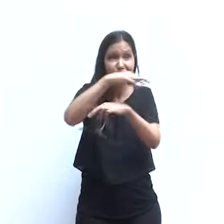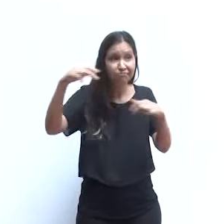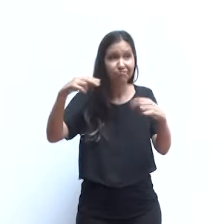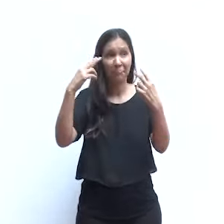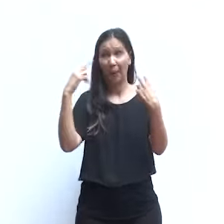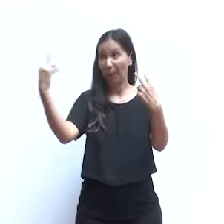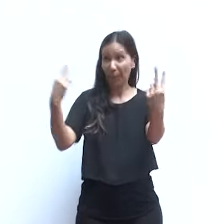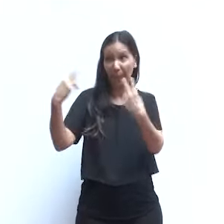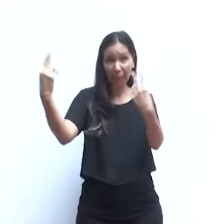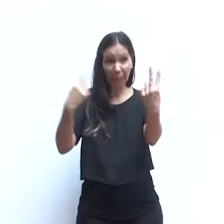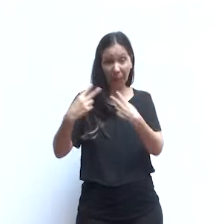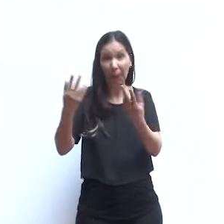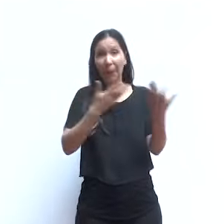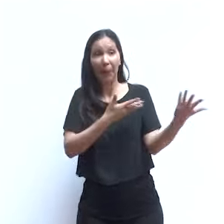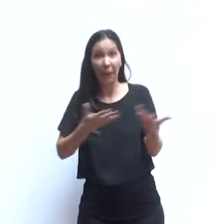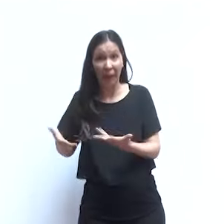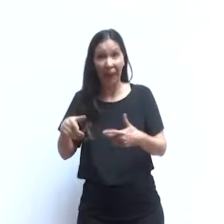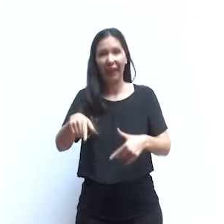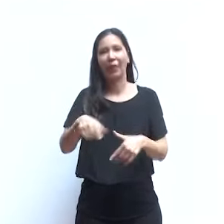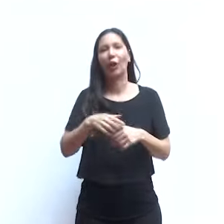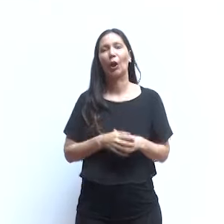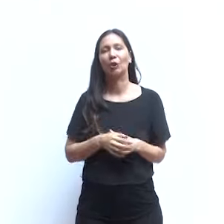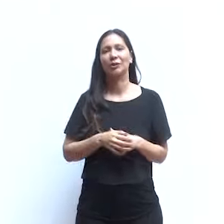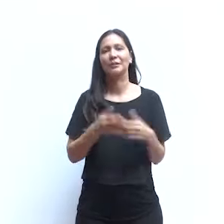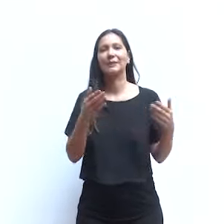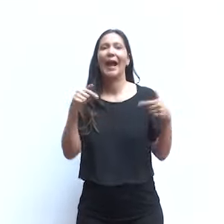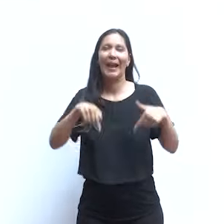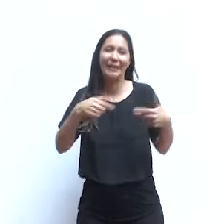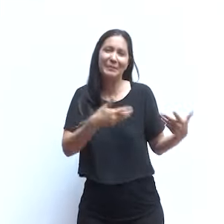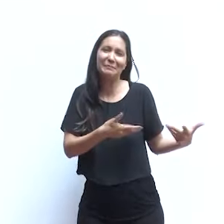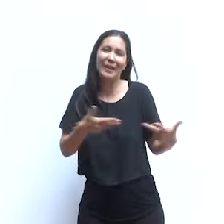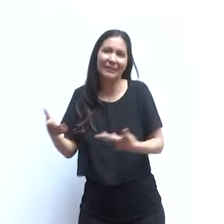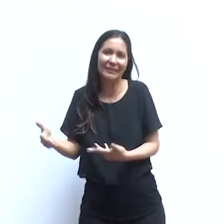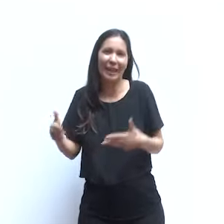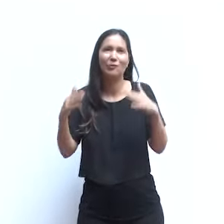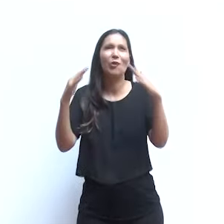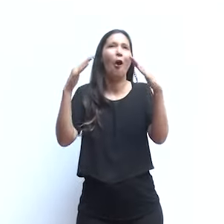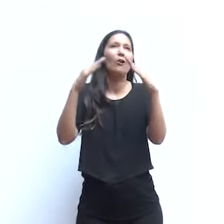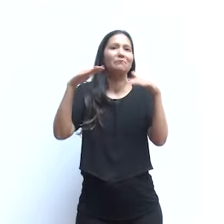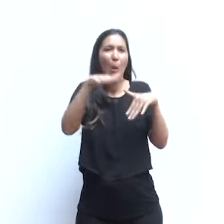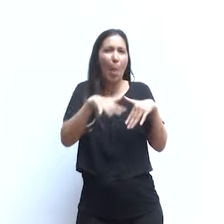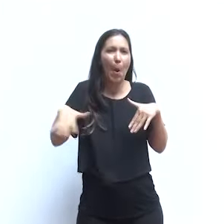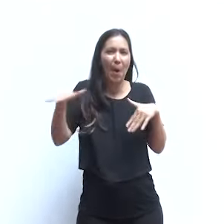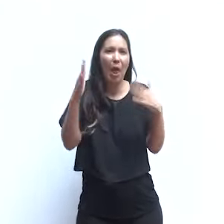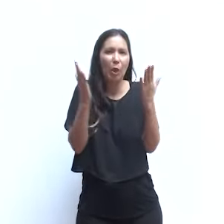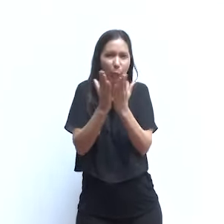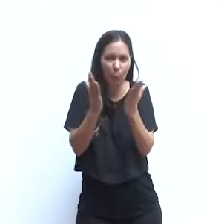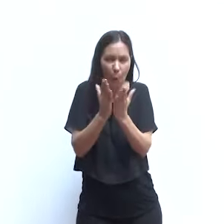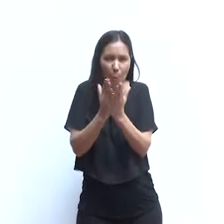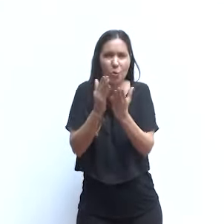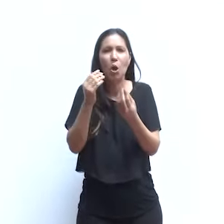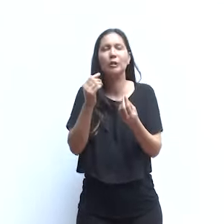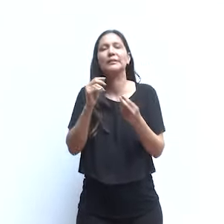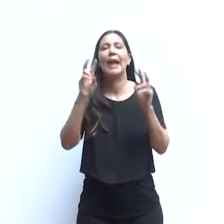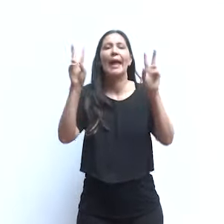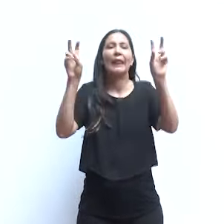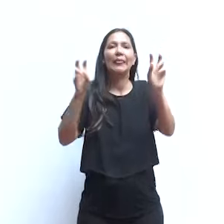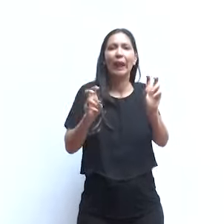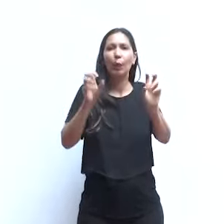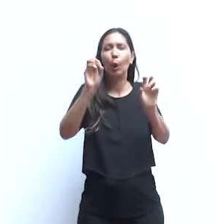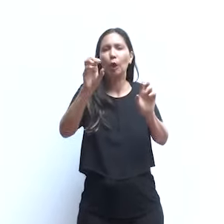bienvenidos bueno es la presentación justamente en nuestra casa de estudios del libro por qué ganó mi ley de